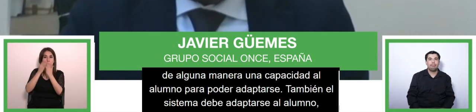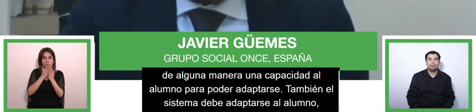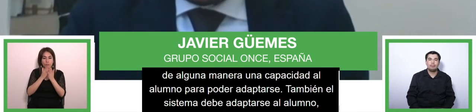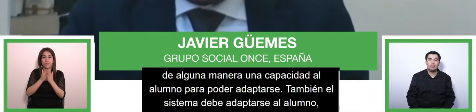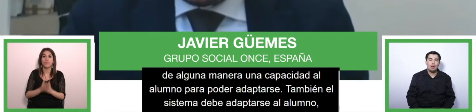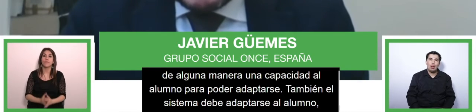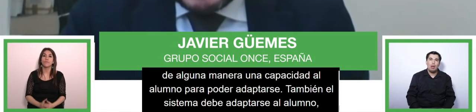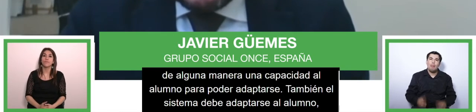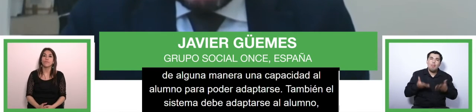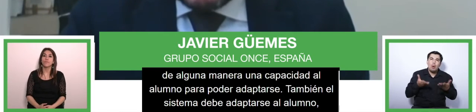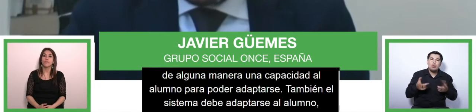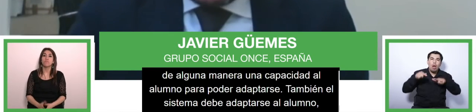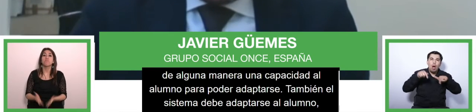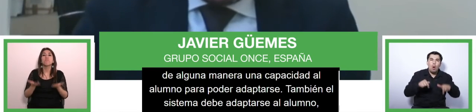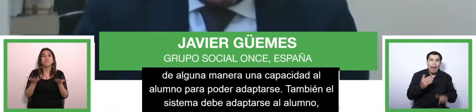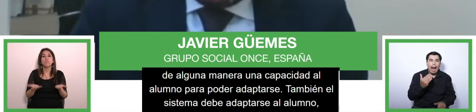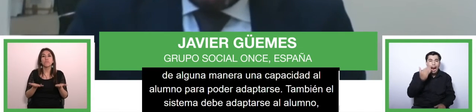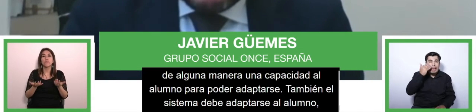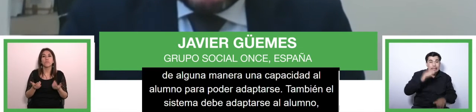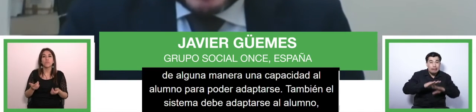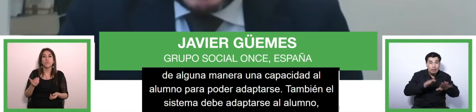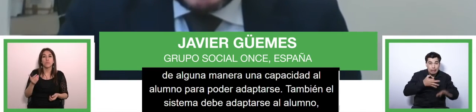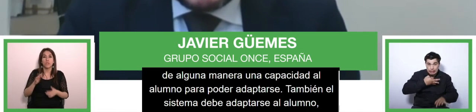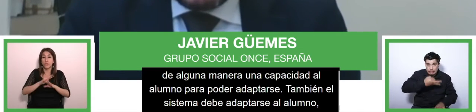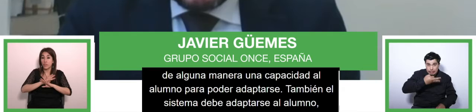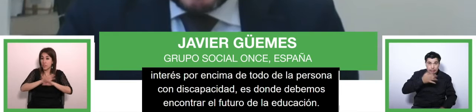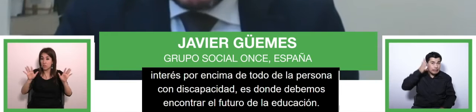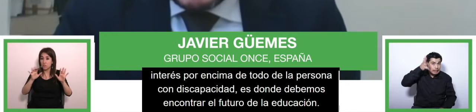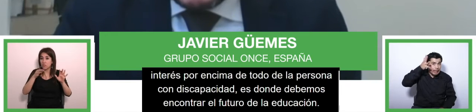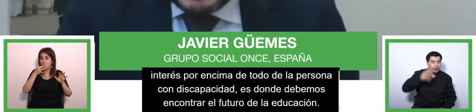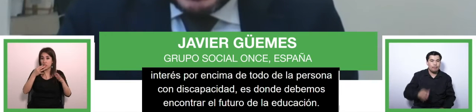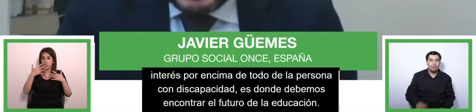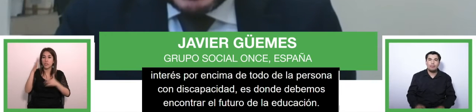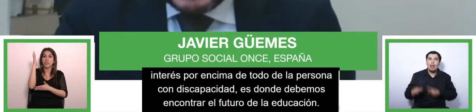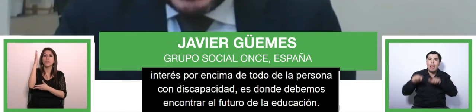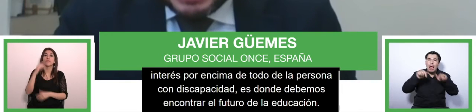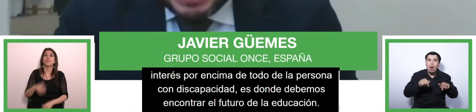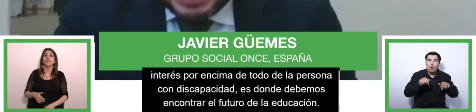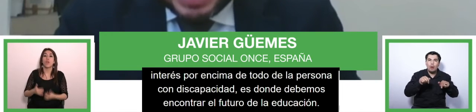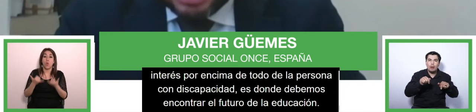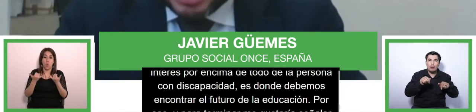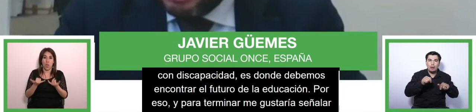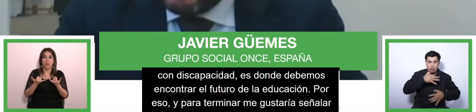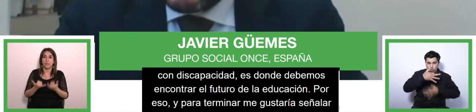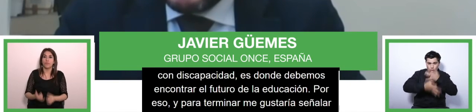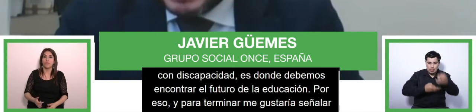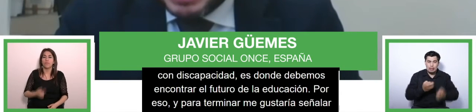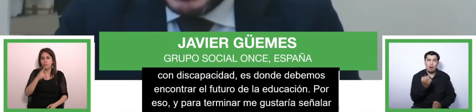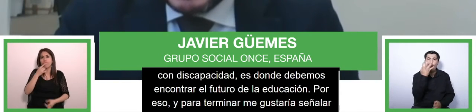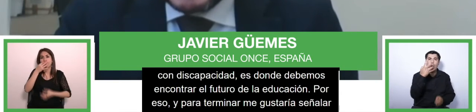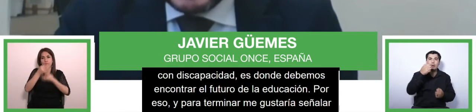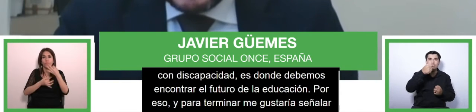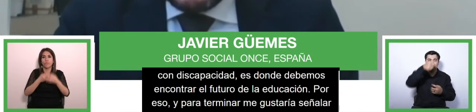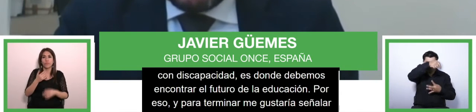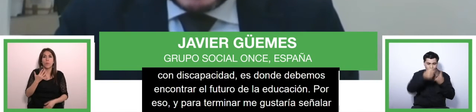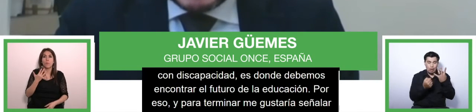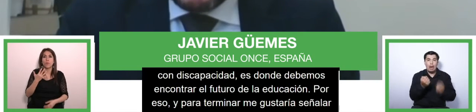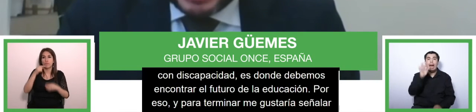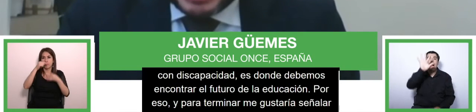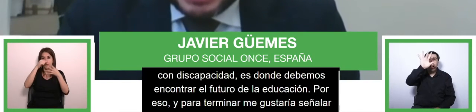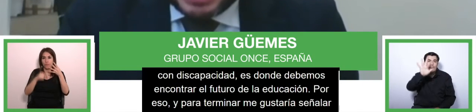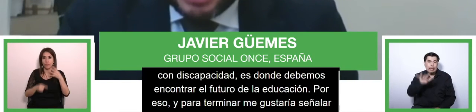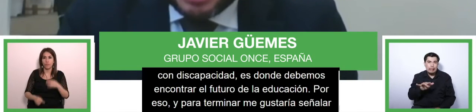Por eso, y para terminar, me gustaría señalar cuatro características que creo que son fundamentales